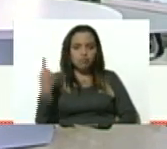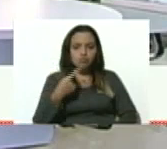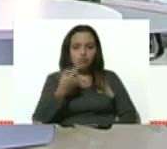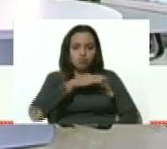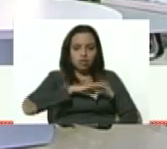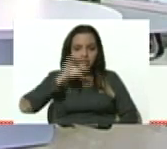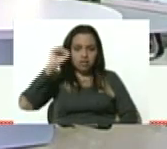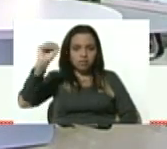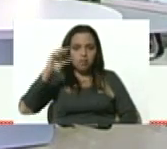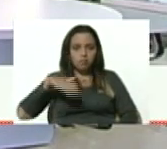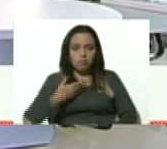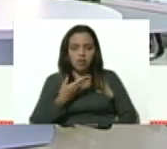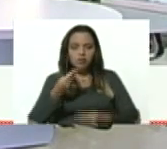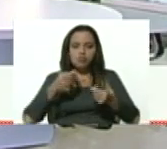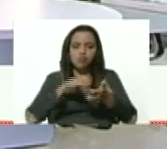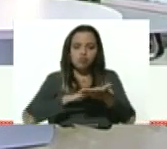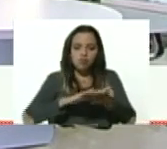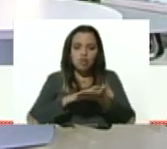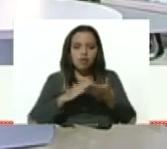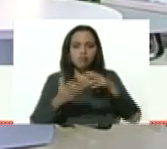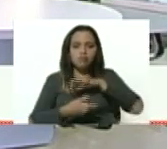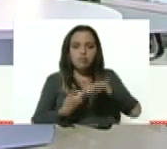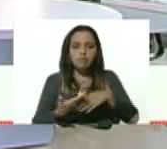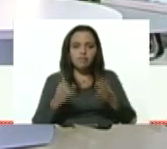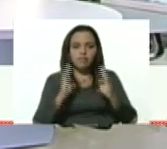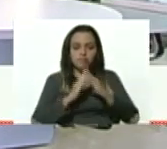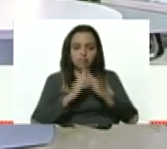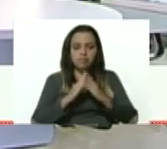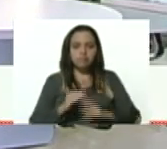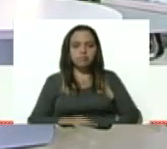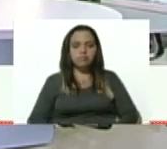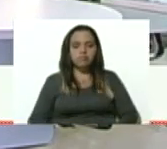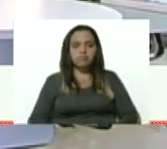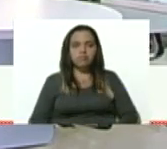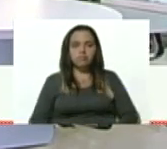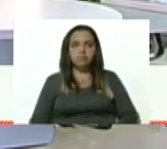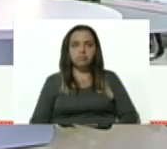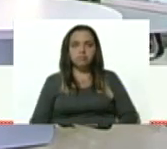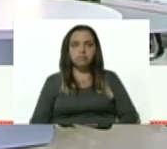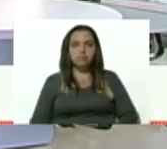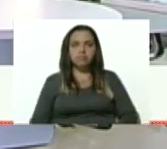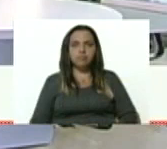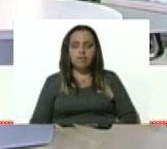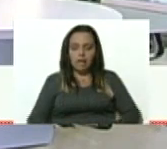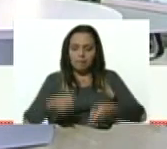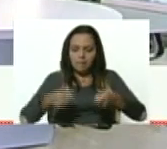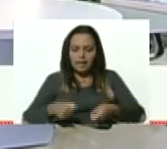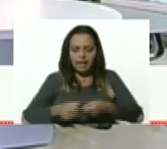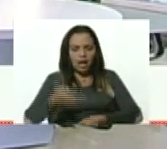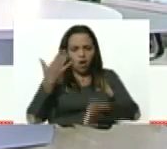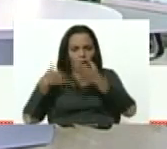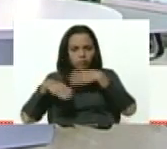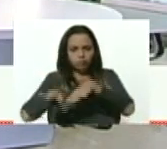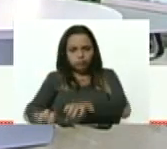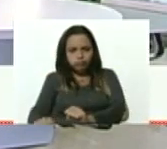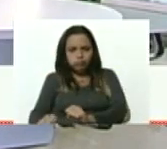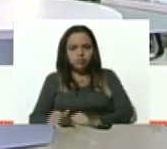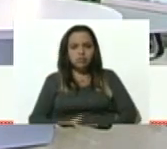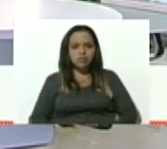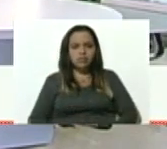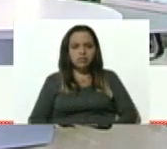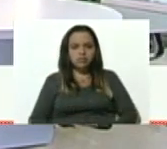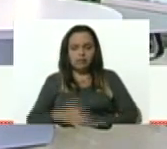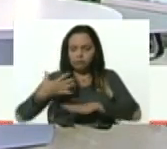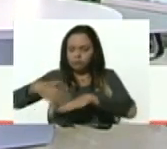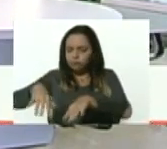puede resolver el tema de la vivienda. No lo olvidemos. El mercado capitalista, lamentablemente